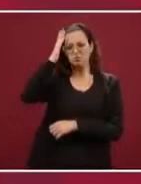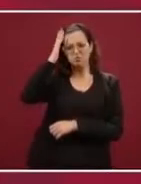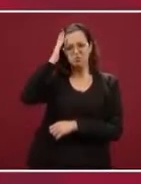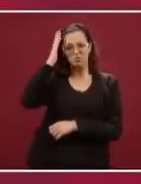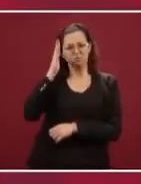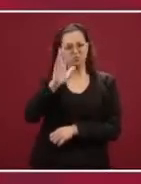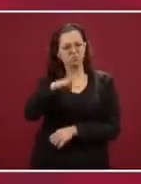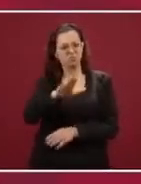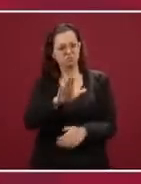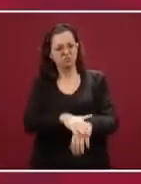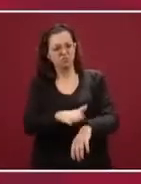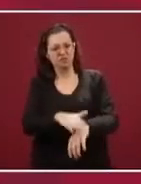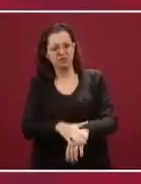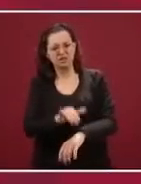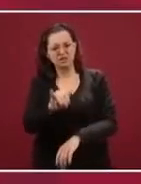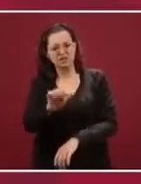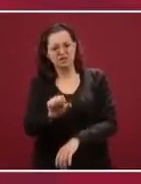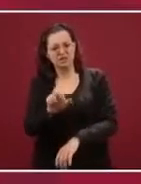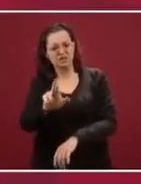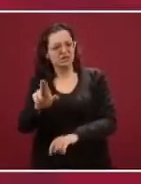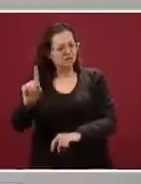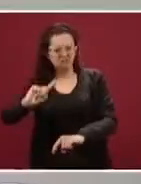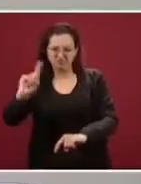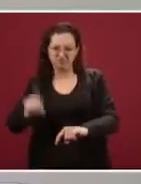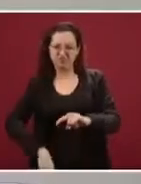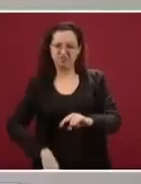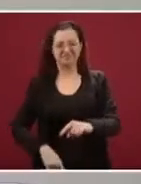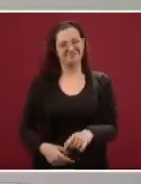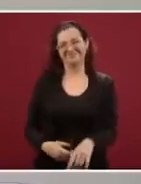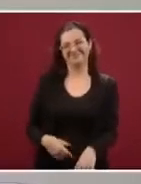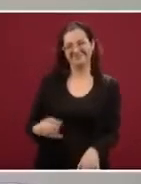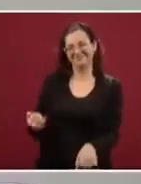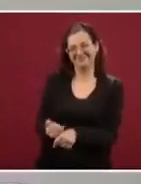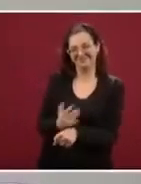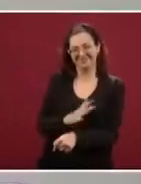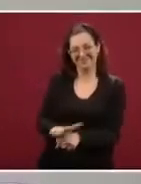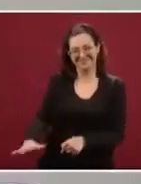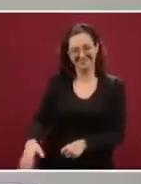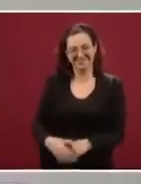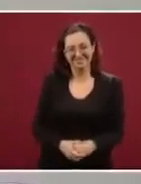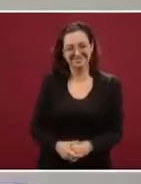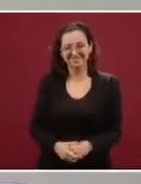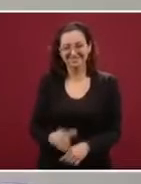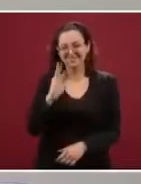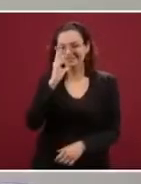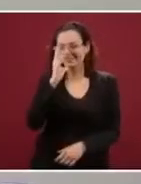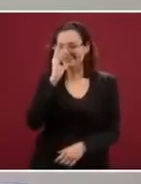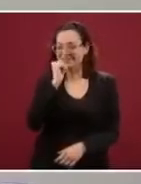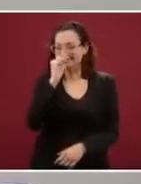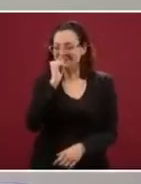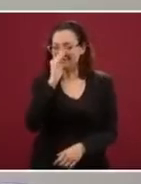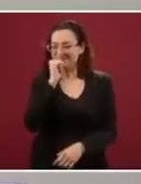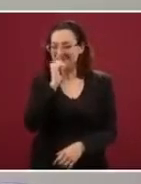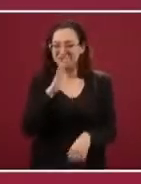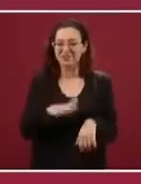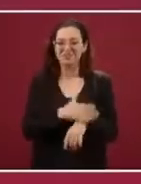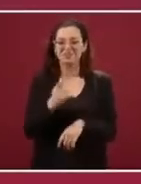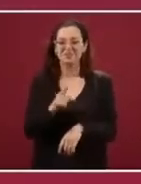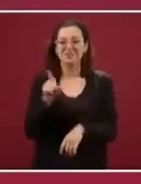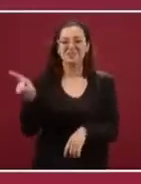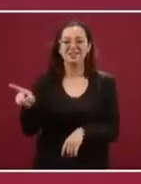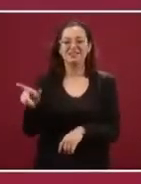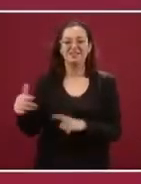el impuesto sobre la renta, eso no se puede. O sea, pero eso lo hace porque quiere ser